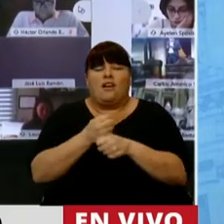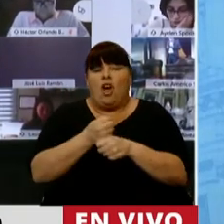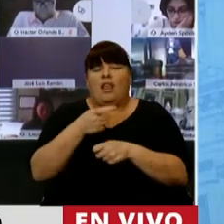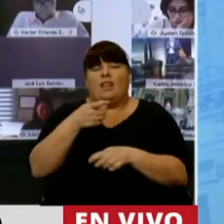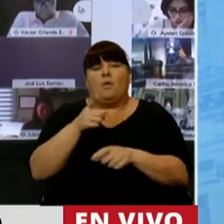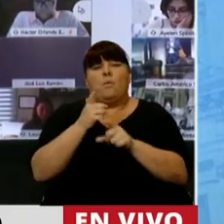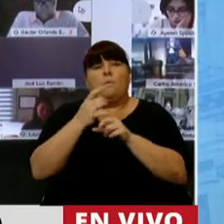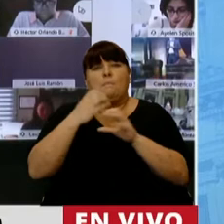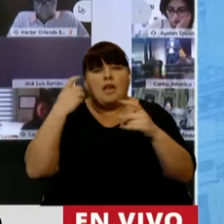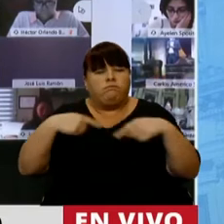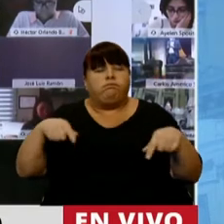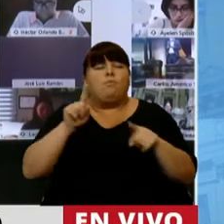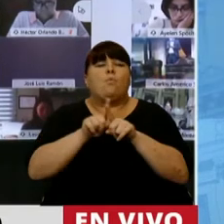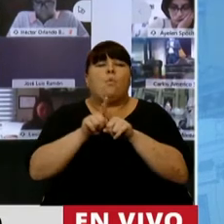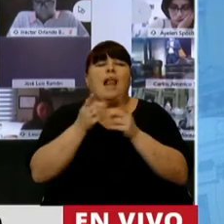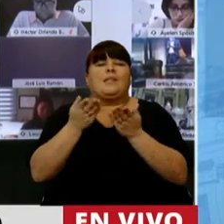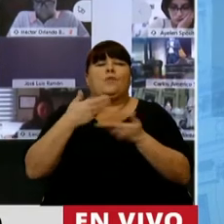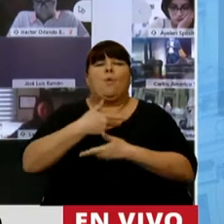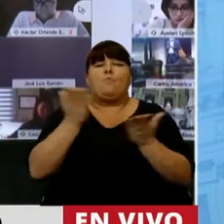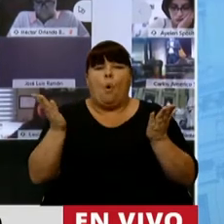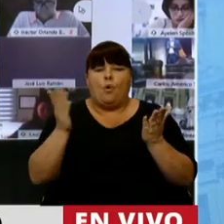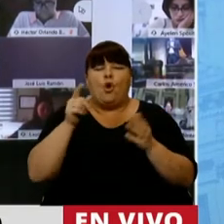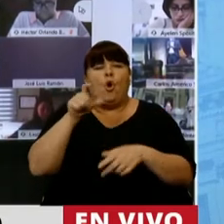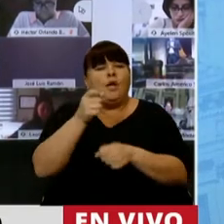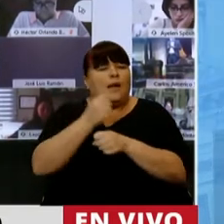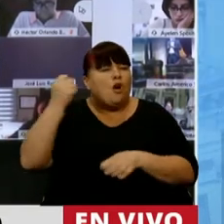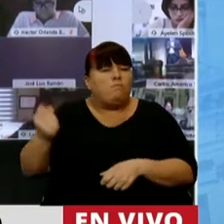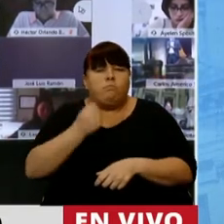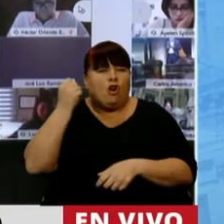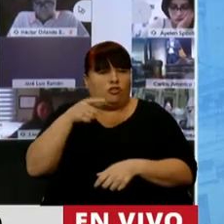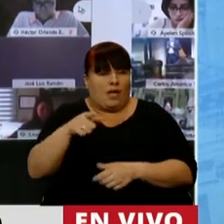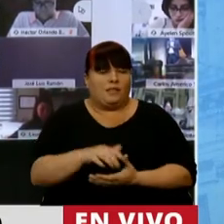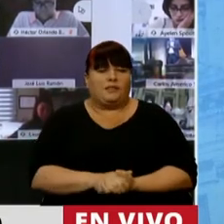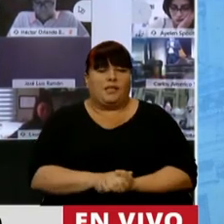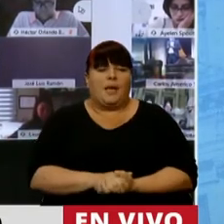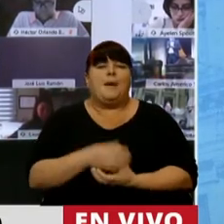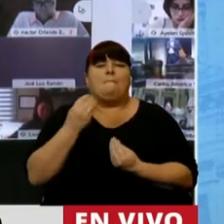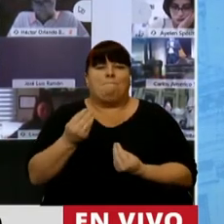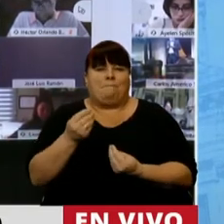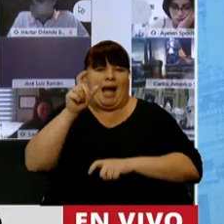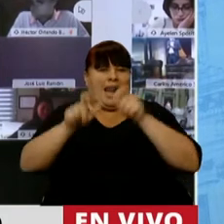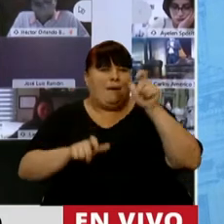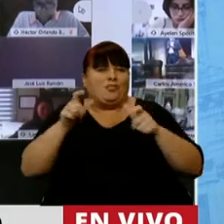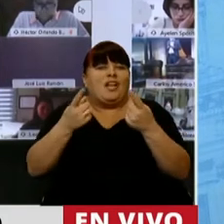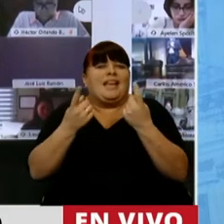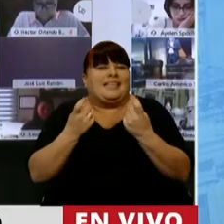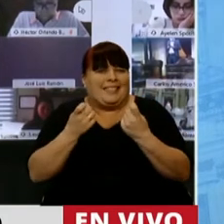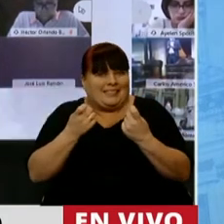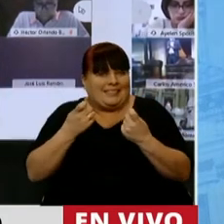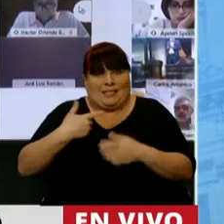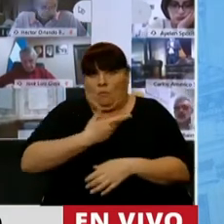como servicio público una función primordial en la satisfacción de las